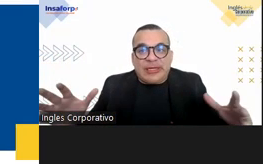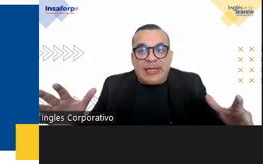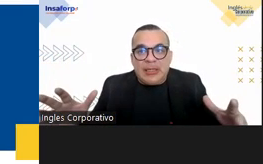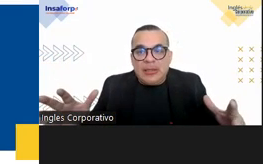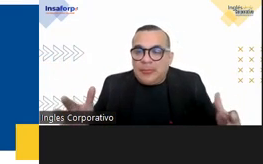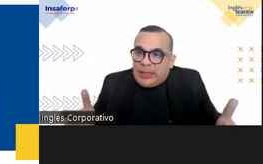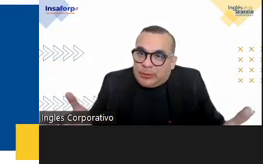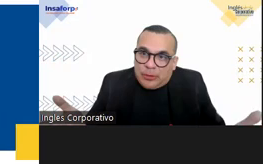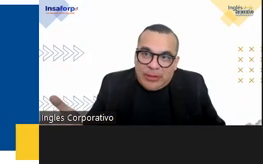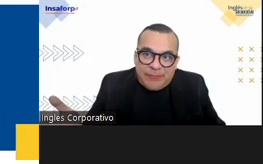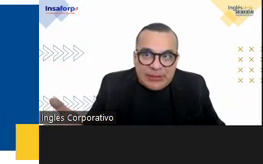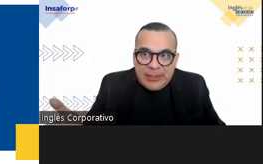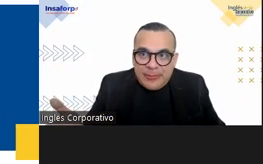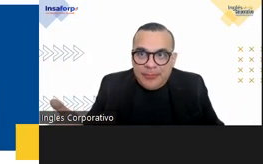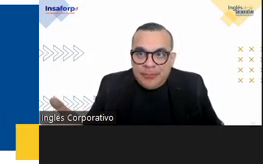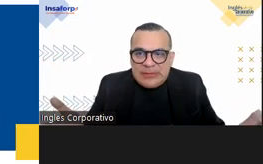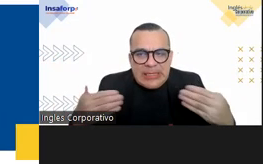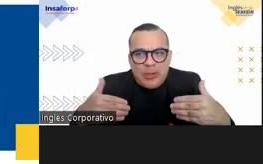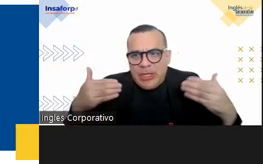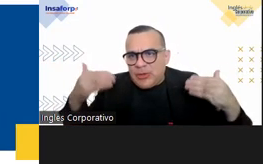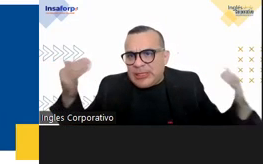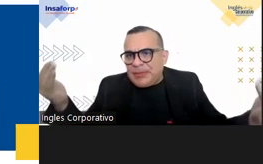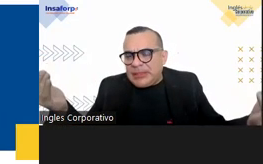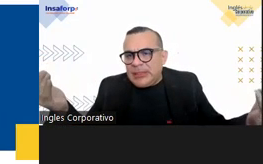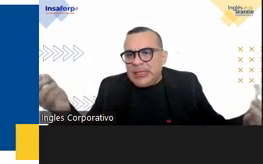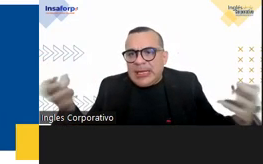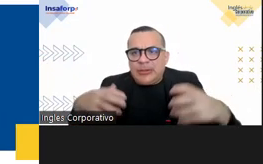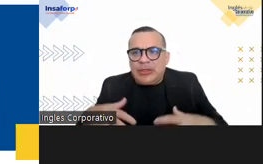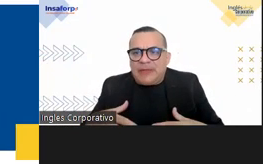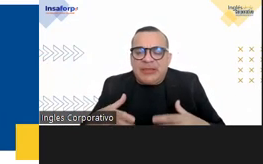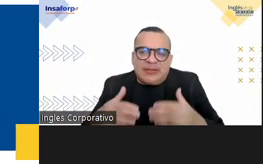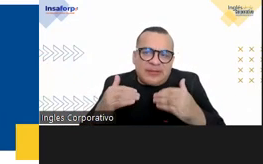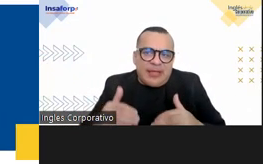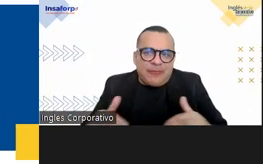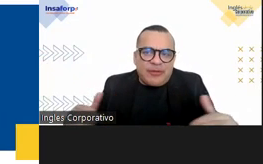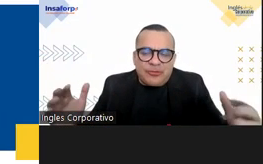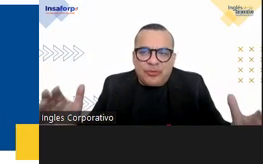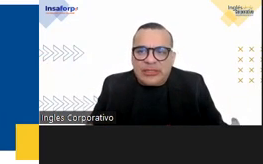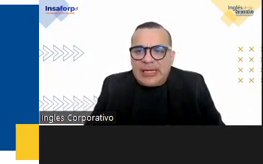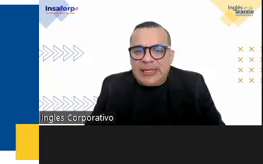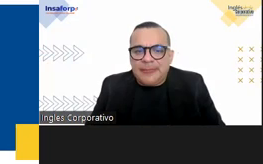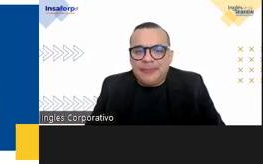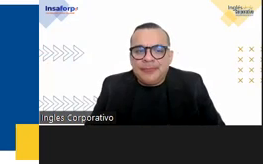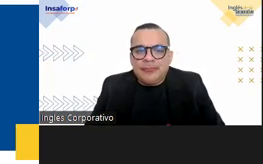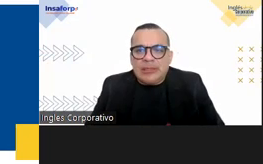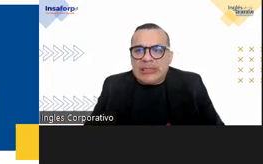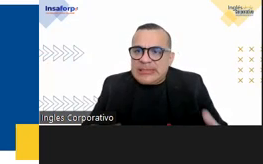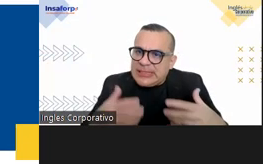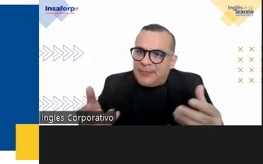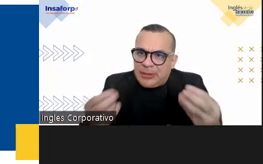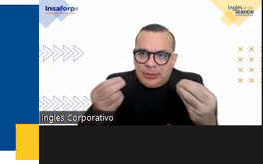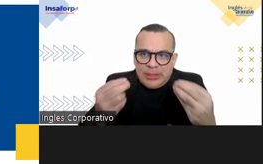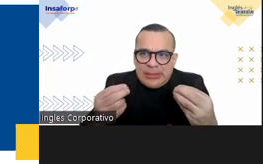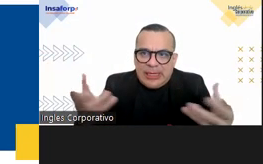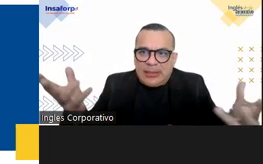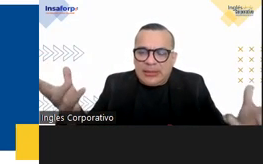información subterránea, pues a todo nos va a afectar. Sería ilógico de repente que a alguien no le afecte si hay información subterránea, ¿verdad? Si